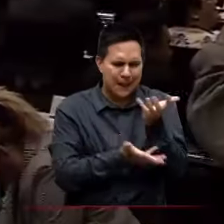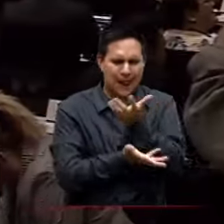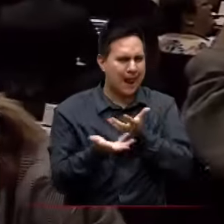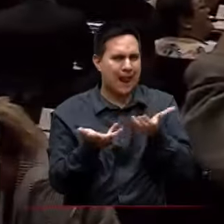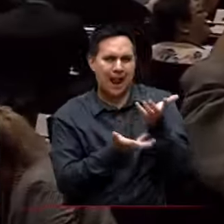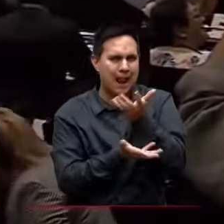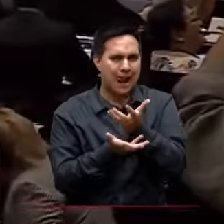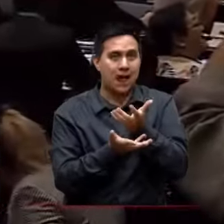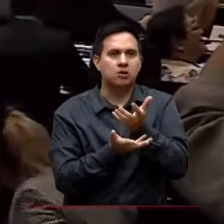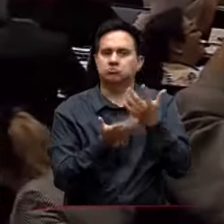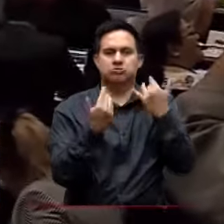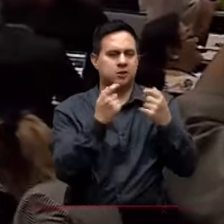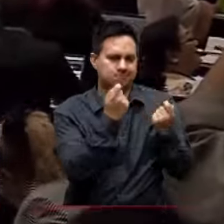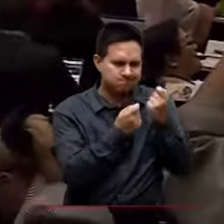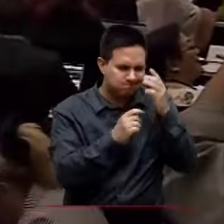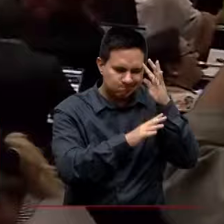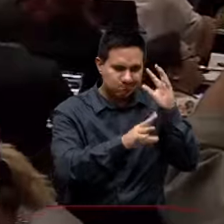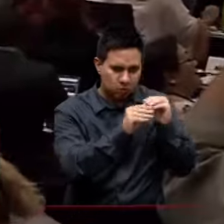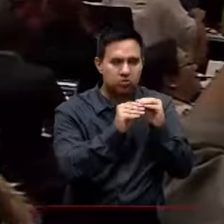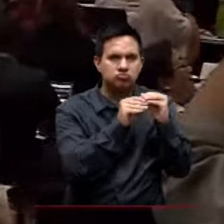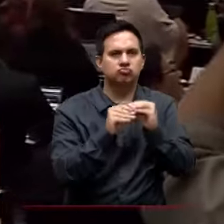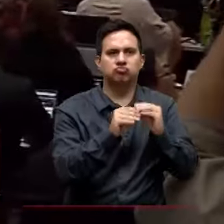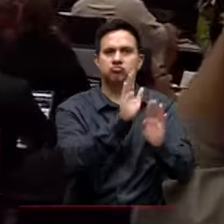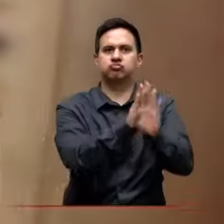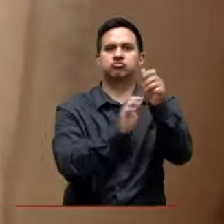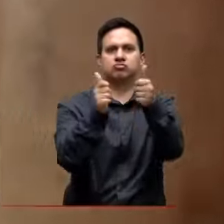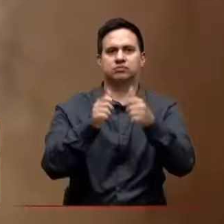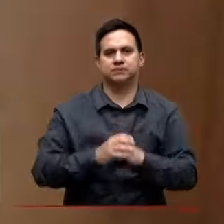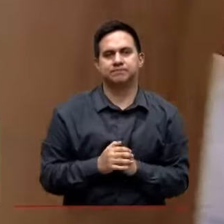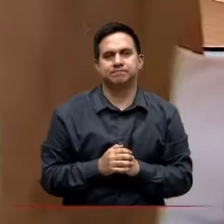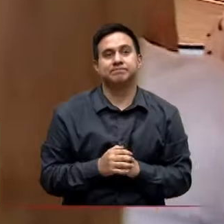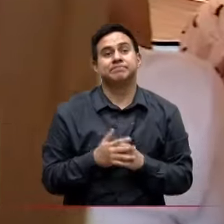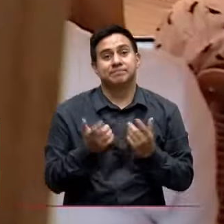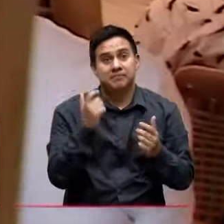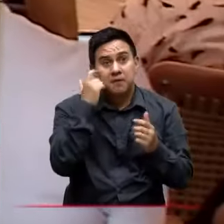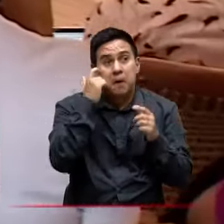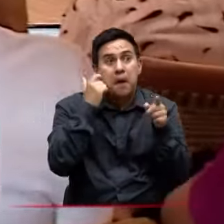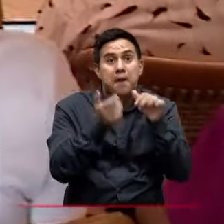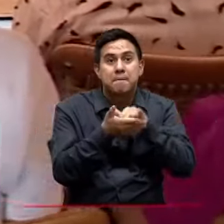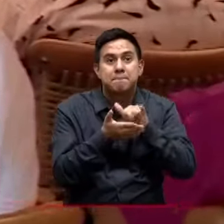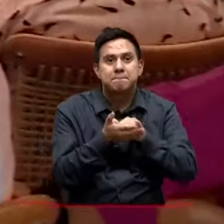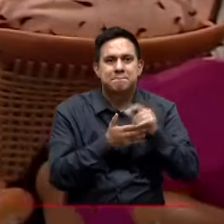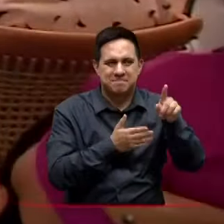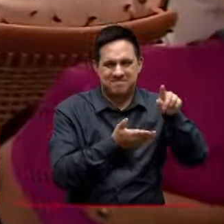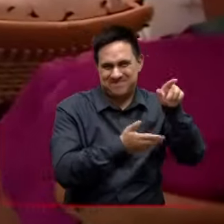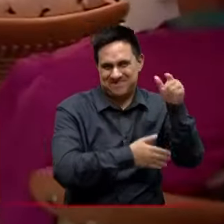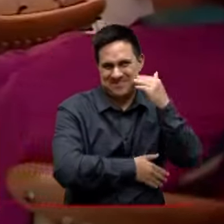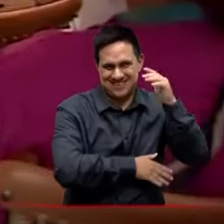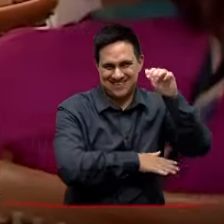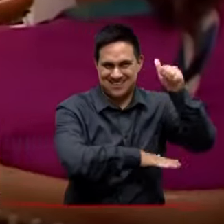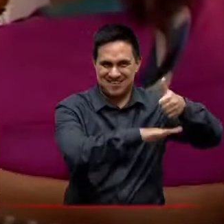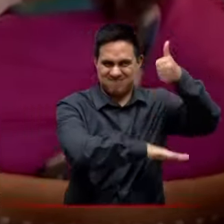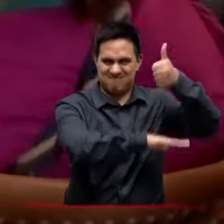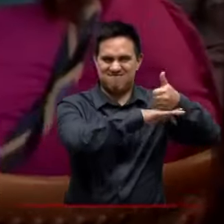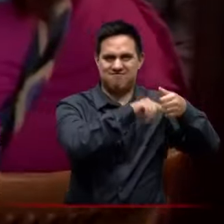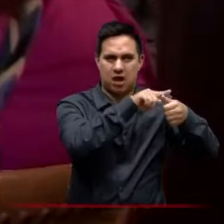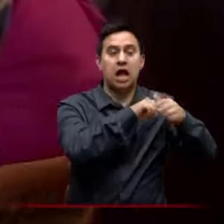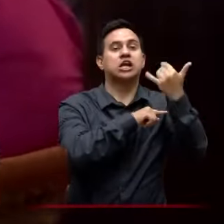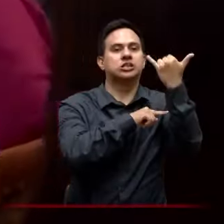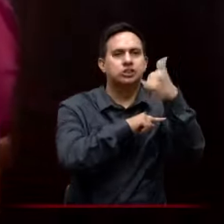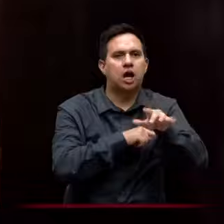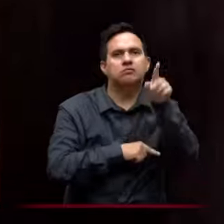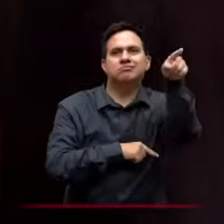de la negociación. Sobre el segmento de alto nivel, la presidenta de la COP16 confirmó la presencia de 6 jefes de